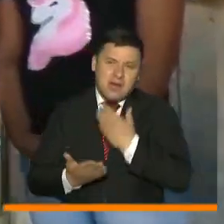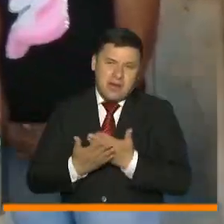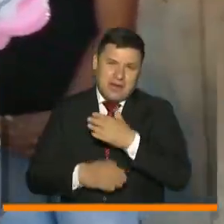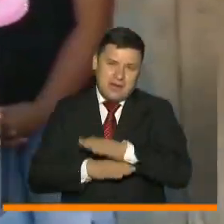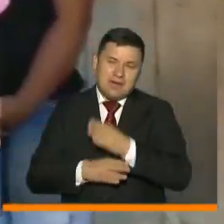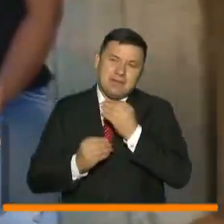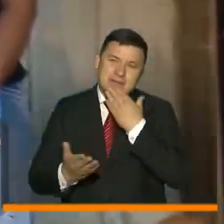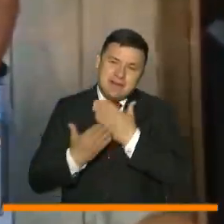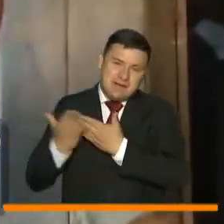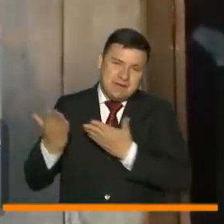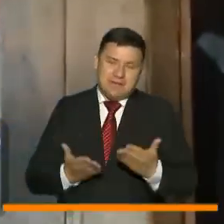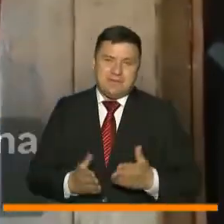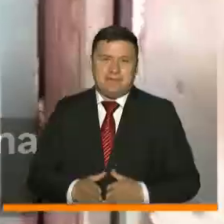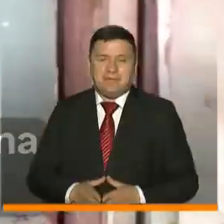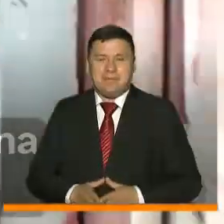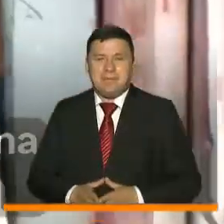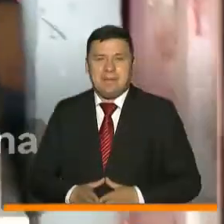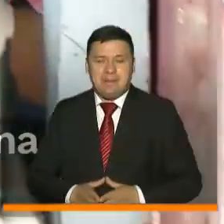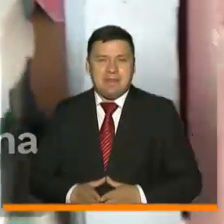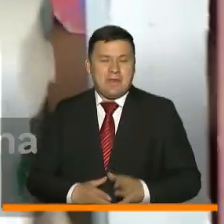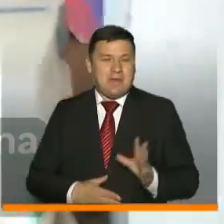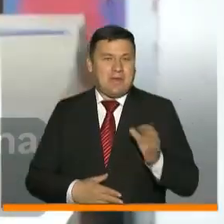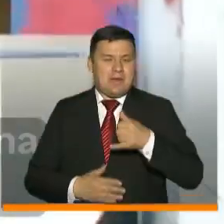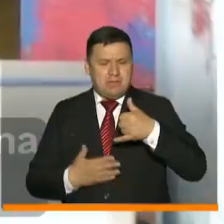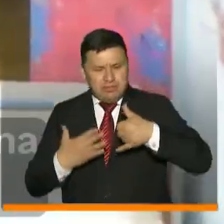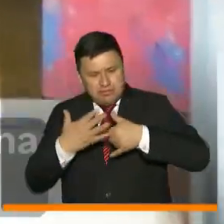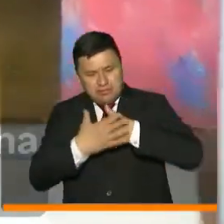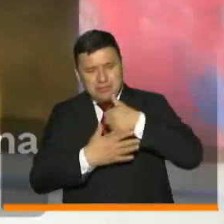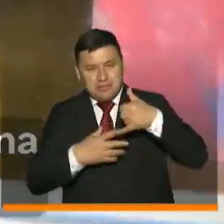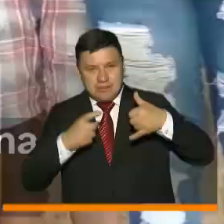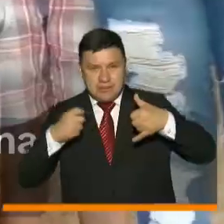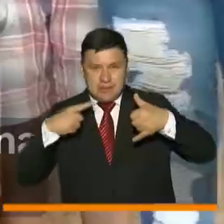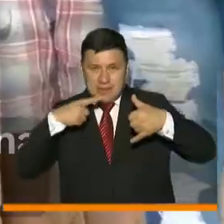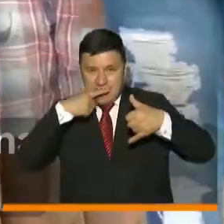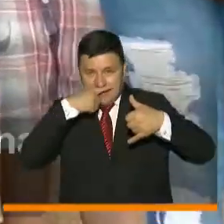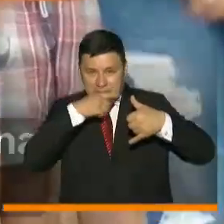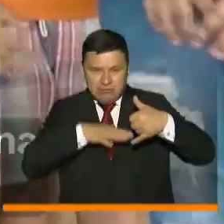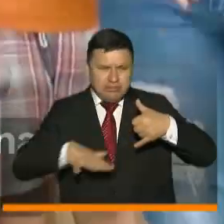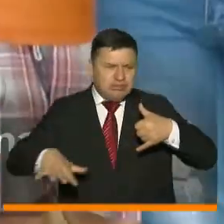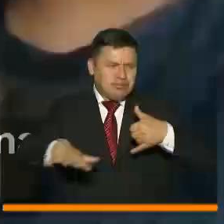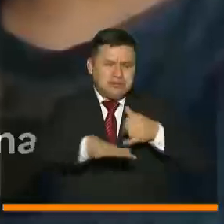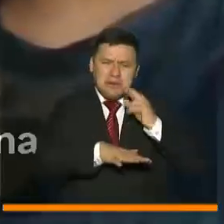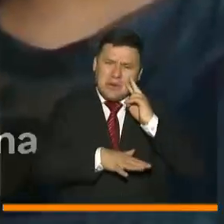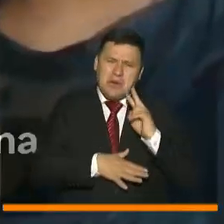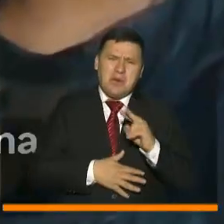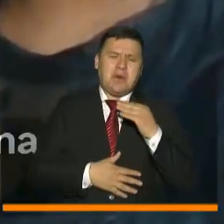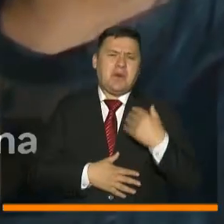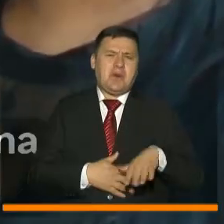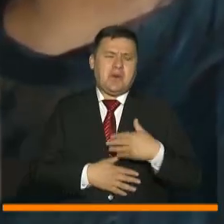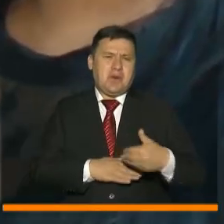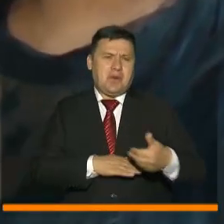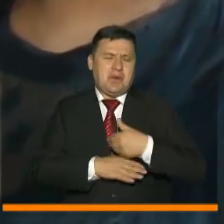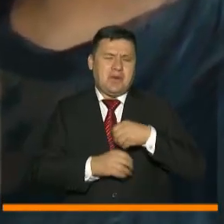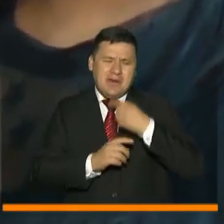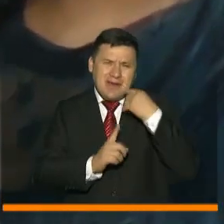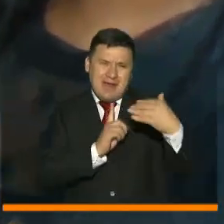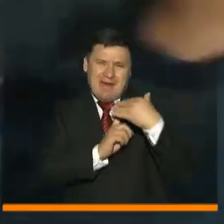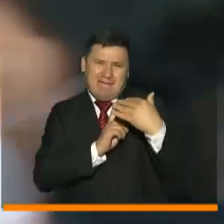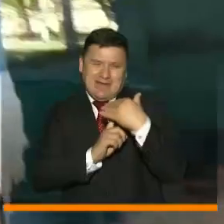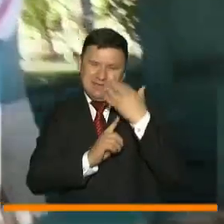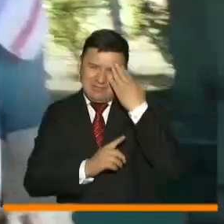tardes y gracias por venir. Toda la región de la Amazonía ha sido una región que se ha visto drásticamente